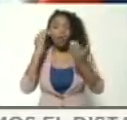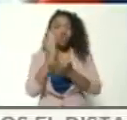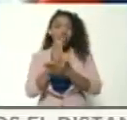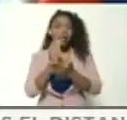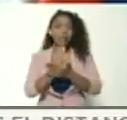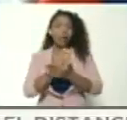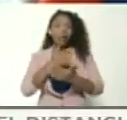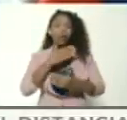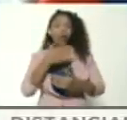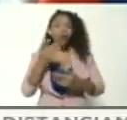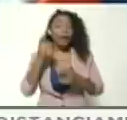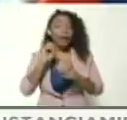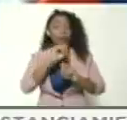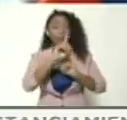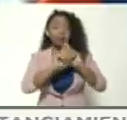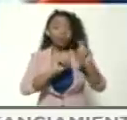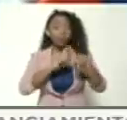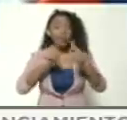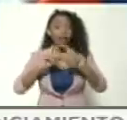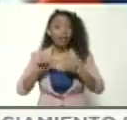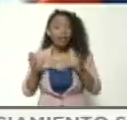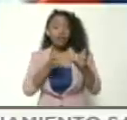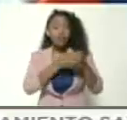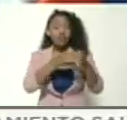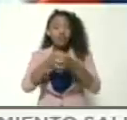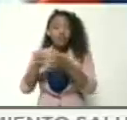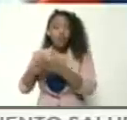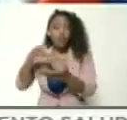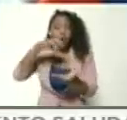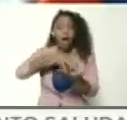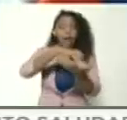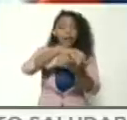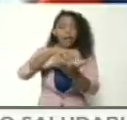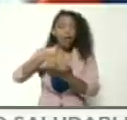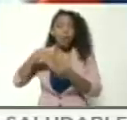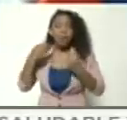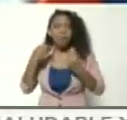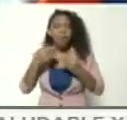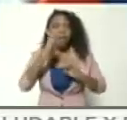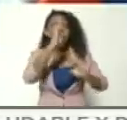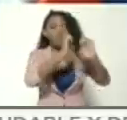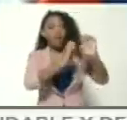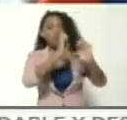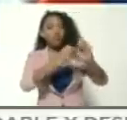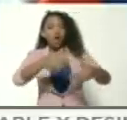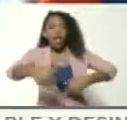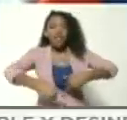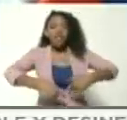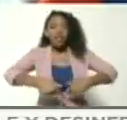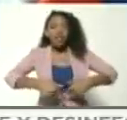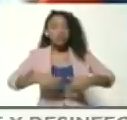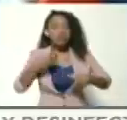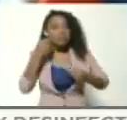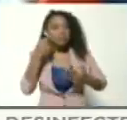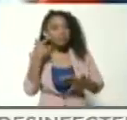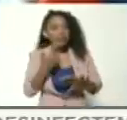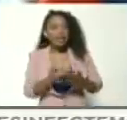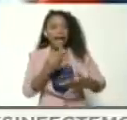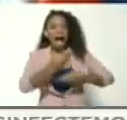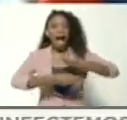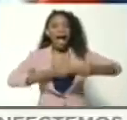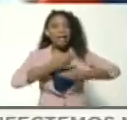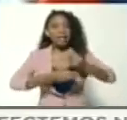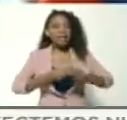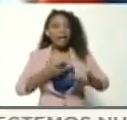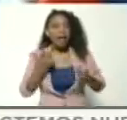con diferentes delegaciones de los estados para evaluar los esfuerzos en rendir cuentas conforme a